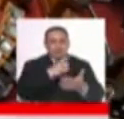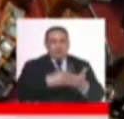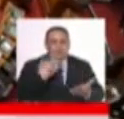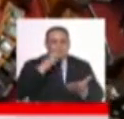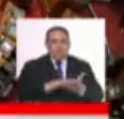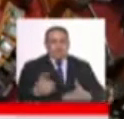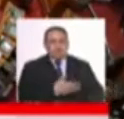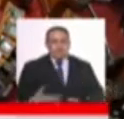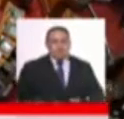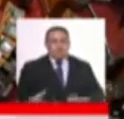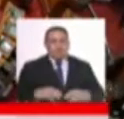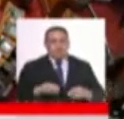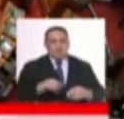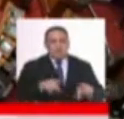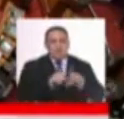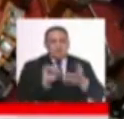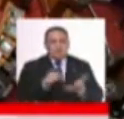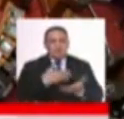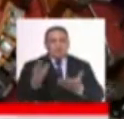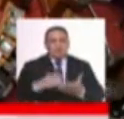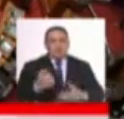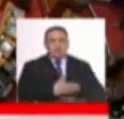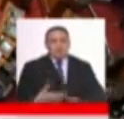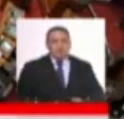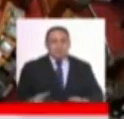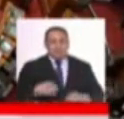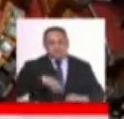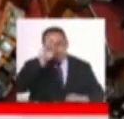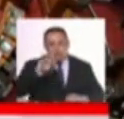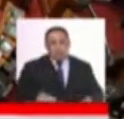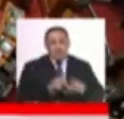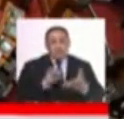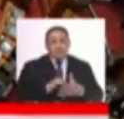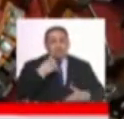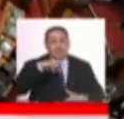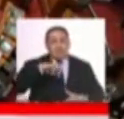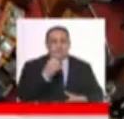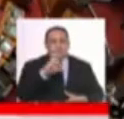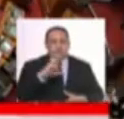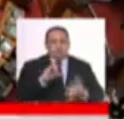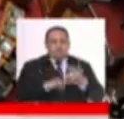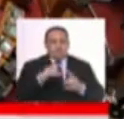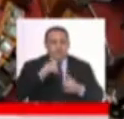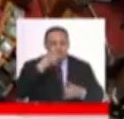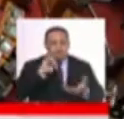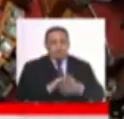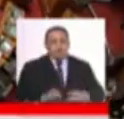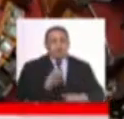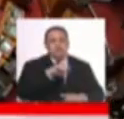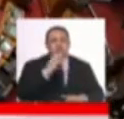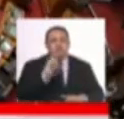Ha mantenido funcionarios de carrera, el ministerio ha seguido trabajando más o menos, había una preocupación